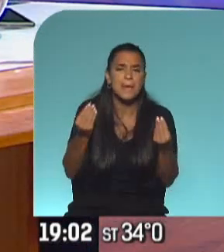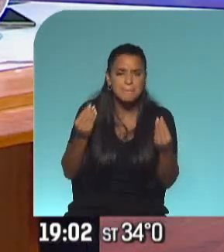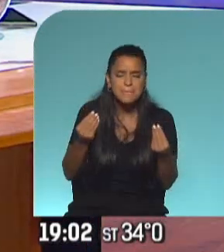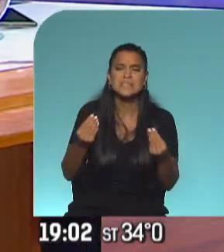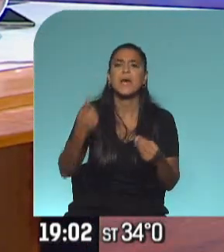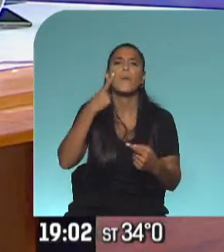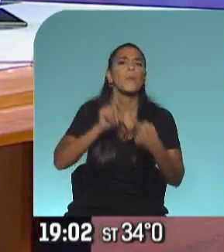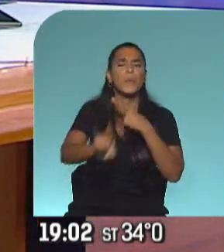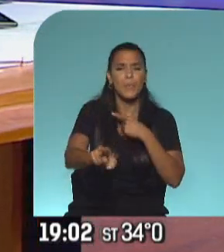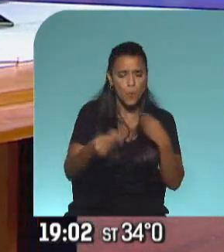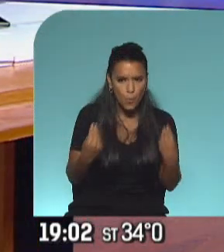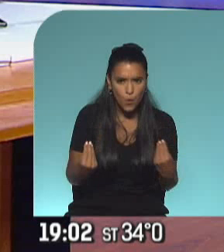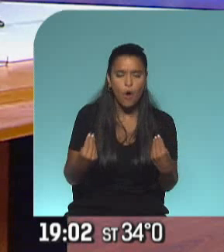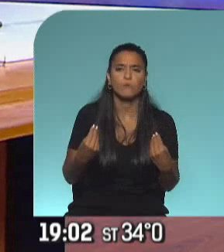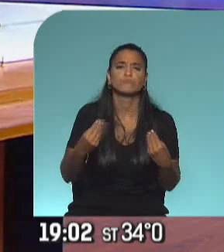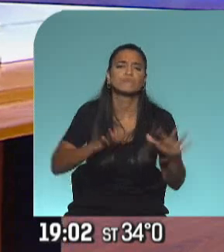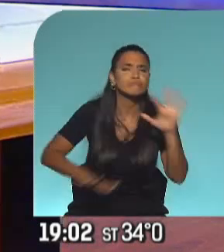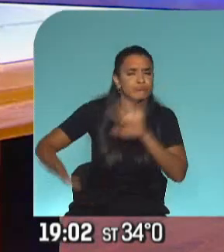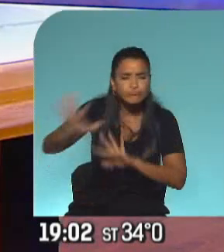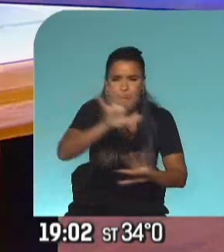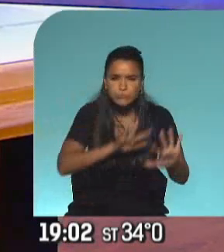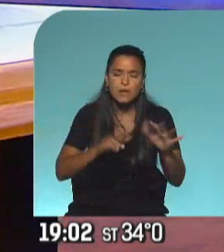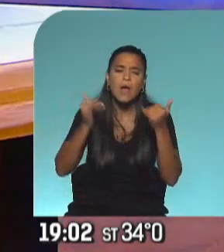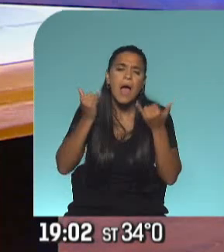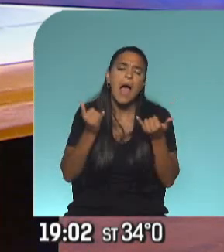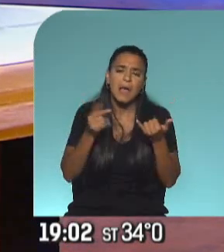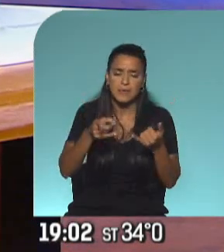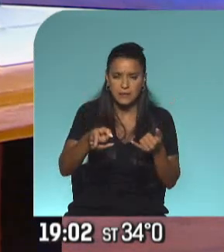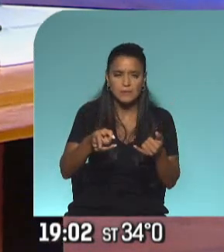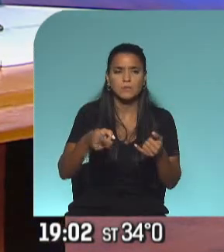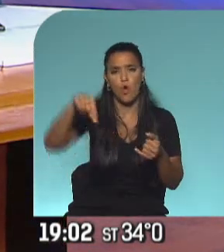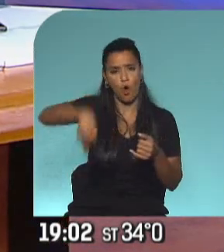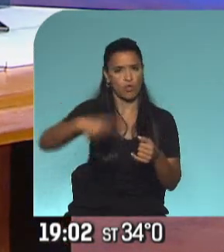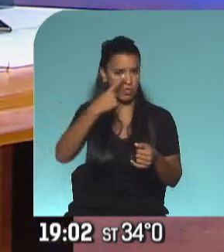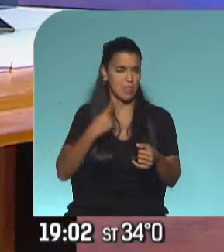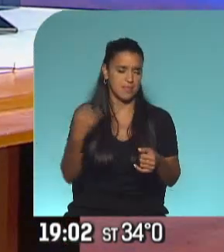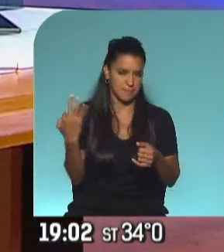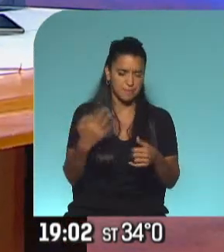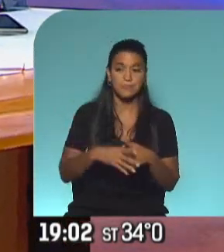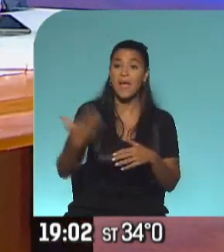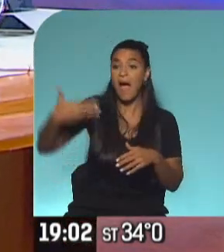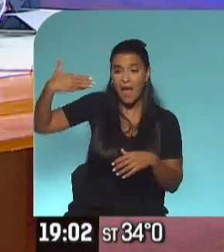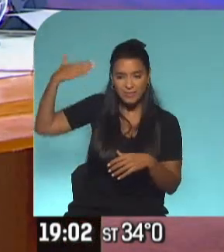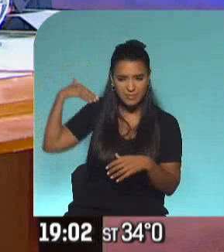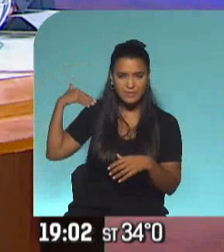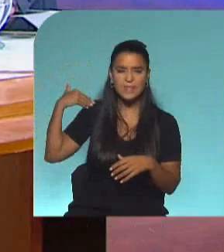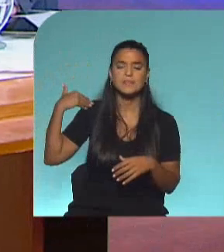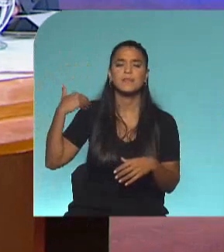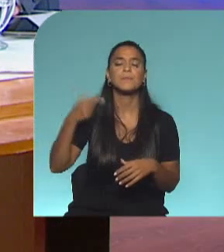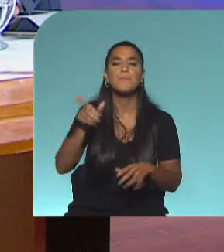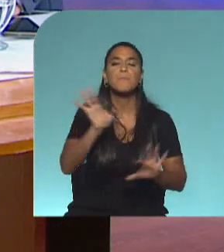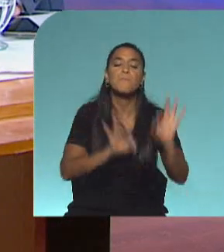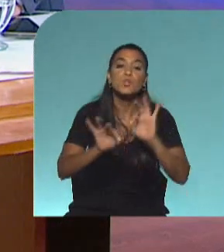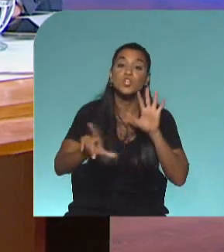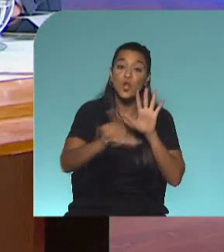en vivo con el despliegue que tenemos habitualmente para estas jornadas, lo que tuvimos en aquel momento cuando el